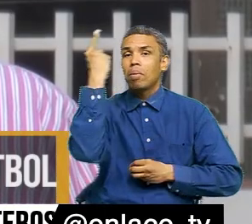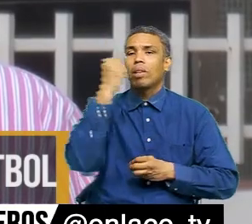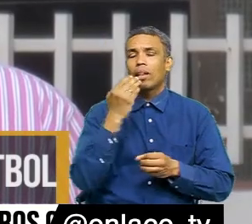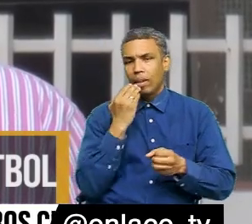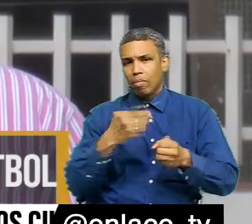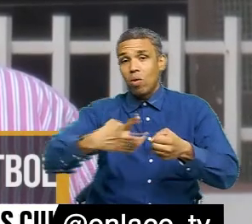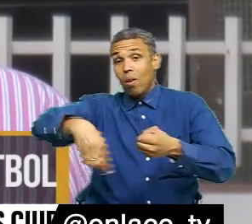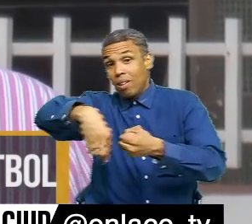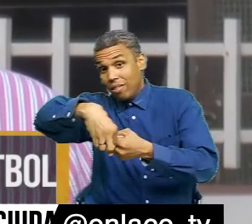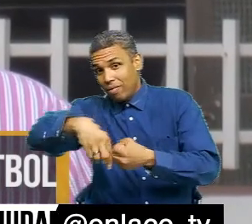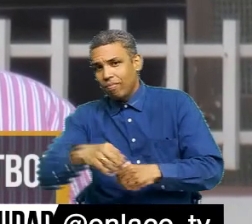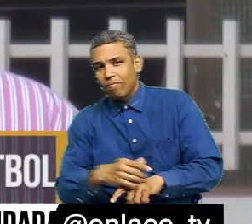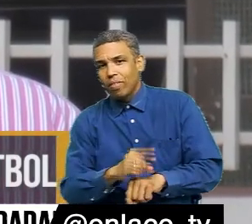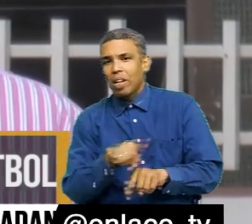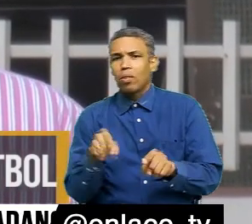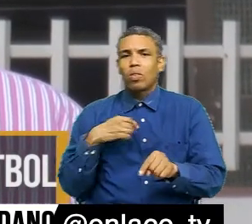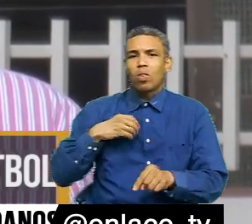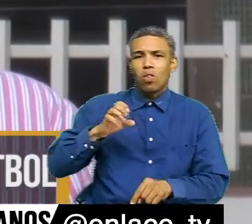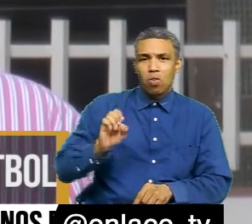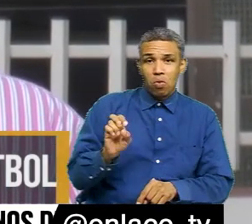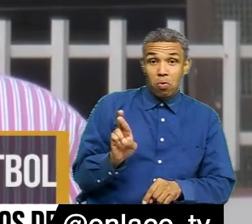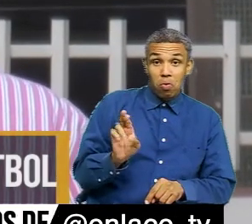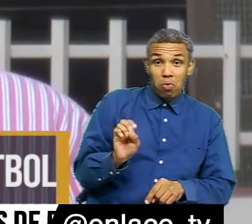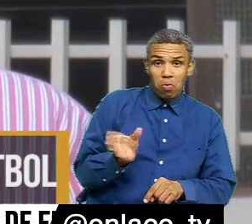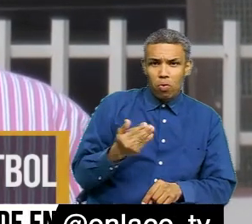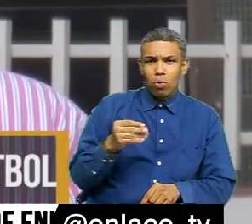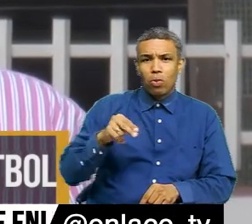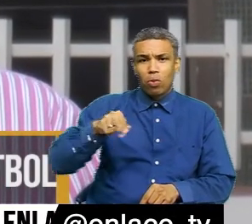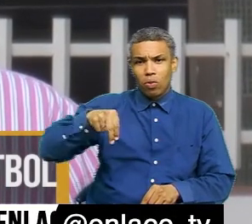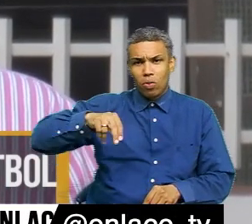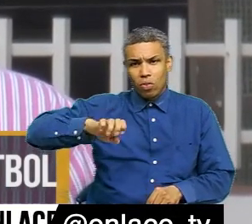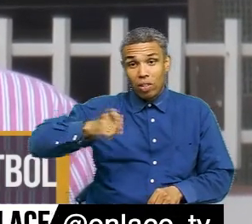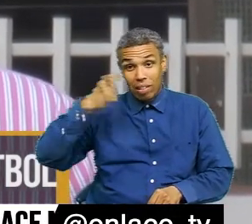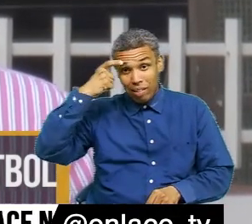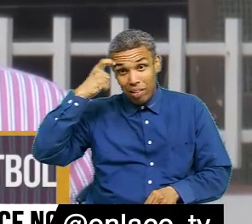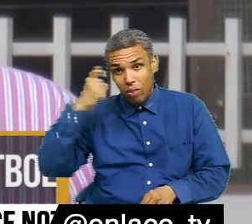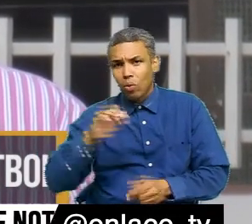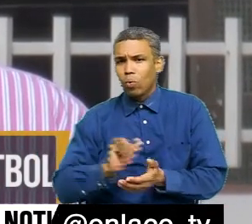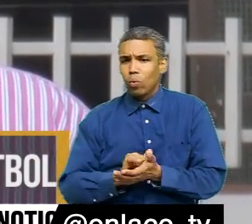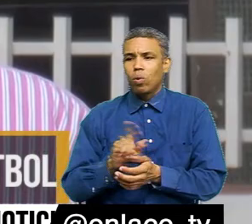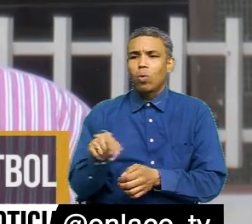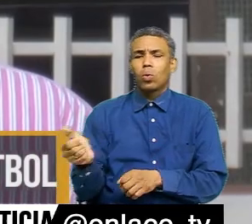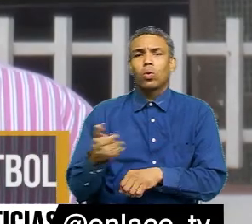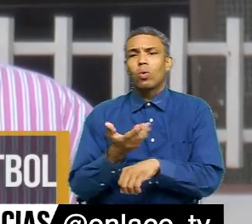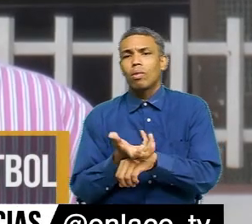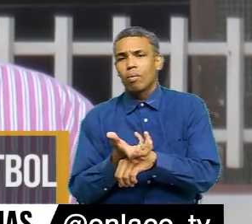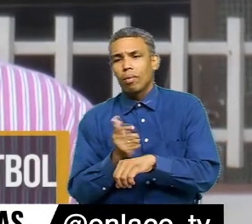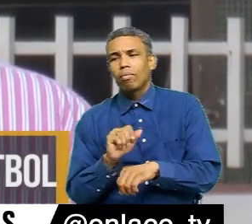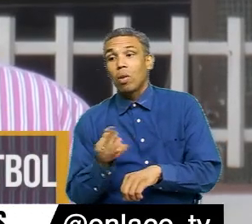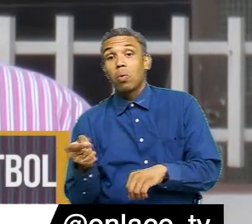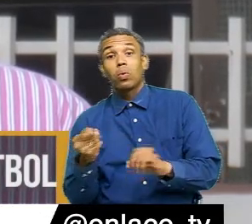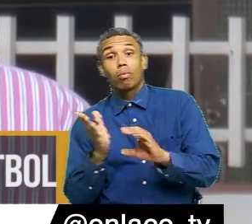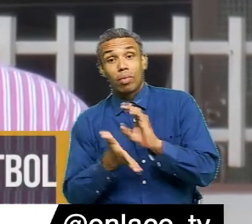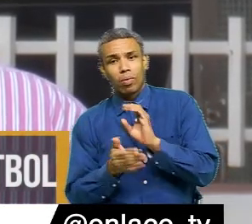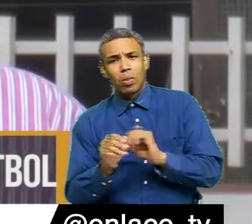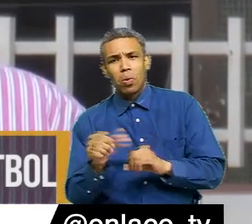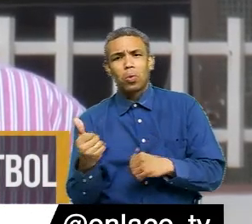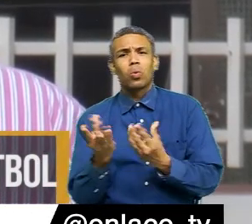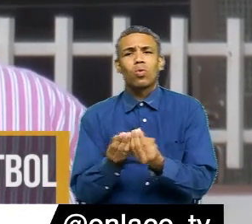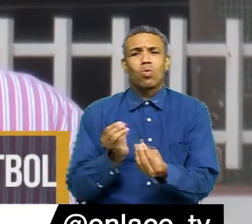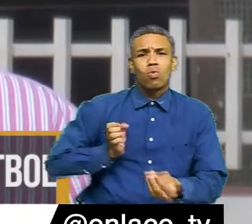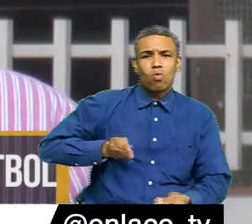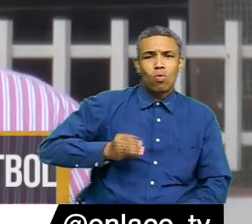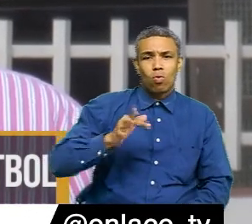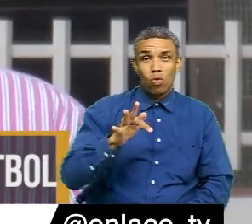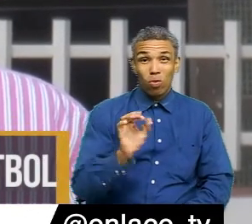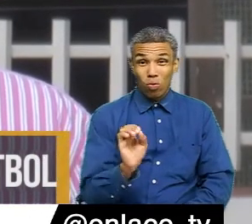campeonato nacional, el Club Cincuentenario, que es local, el Club Galán, que es el equipo actual campeón, Club Topping, que hace una gran campaña actualmente